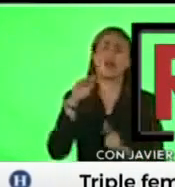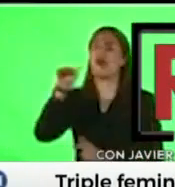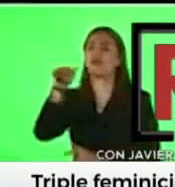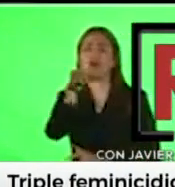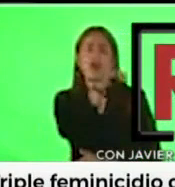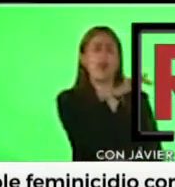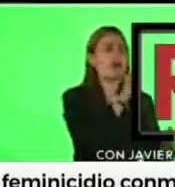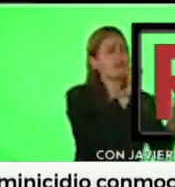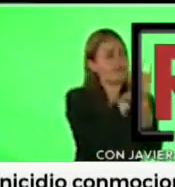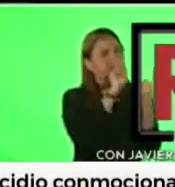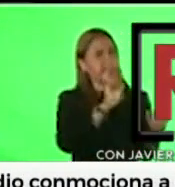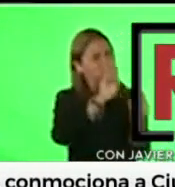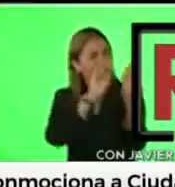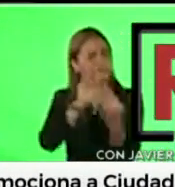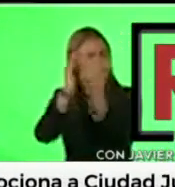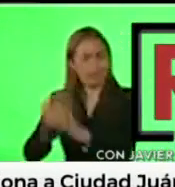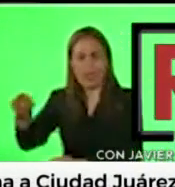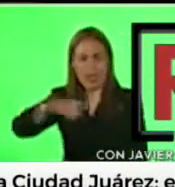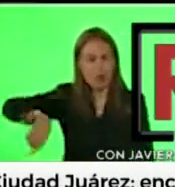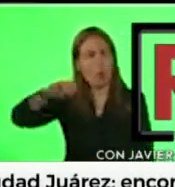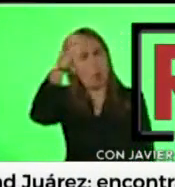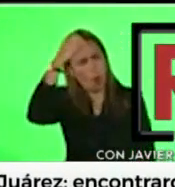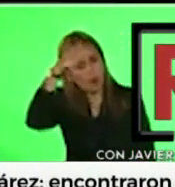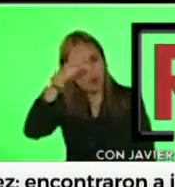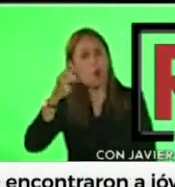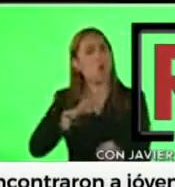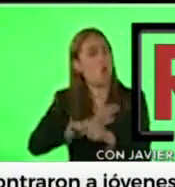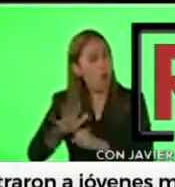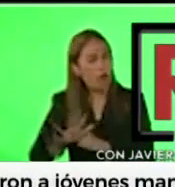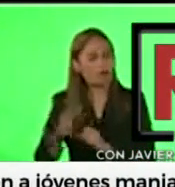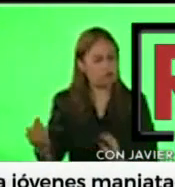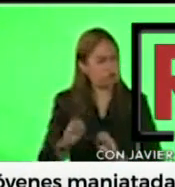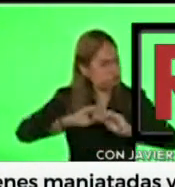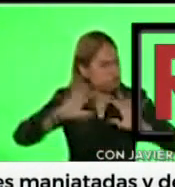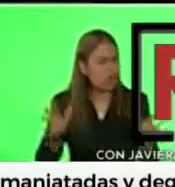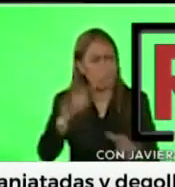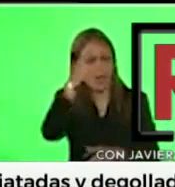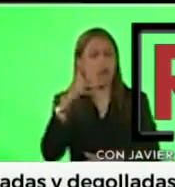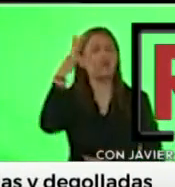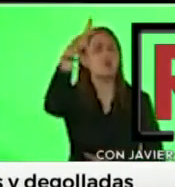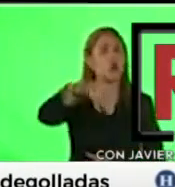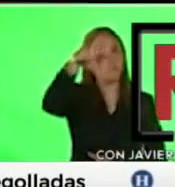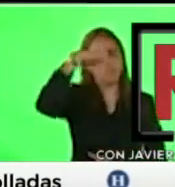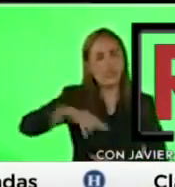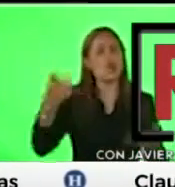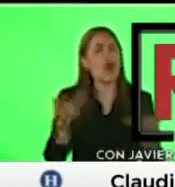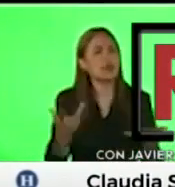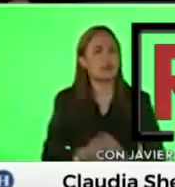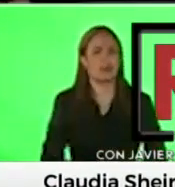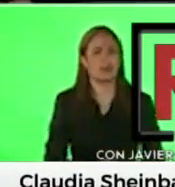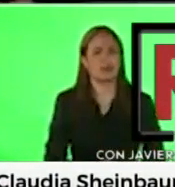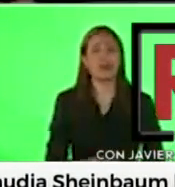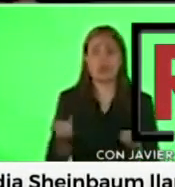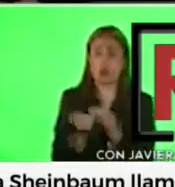distintas. Hay gente de enorme prestigio, hay expolíticos, y esos son así como que los que más figuraron, los que uno de los periódicos